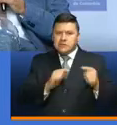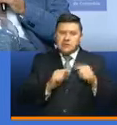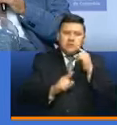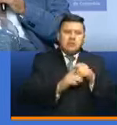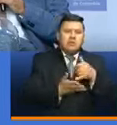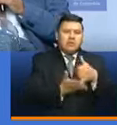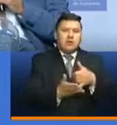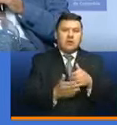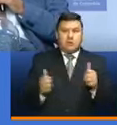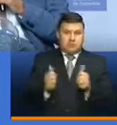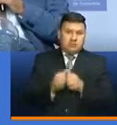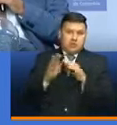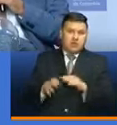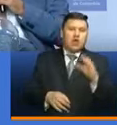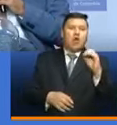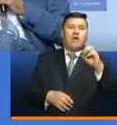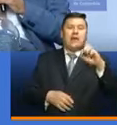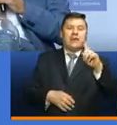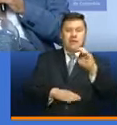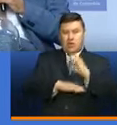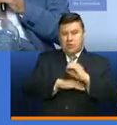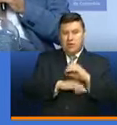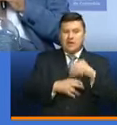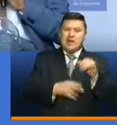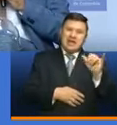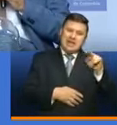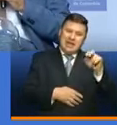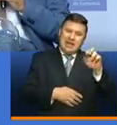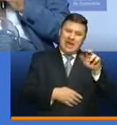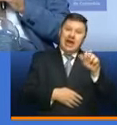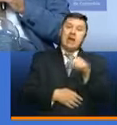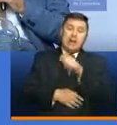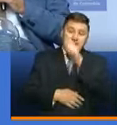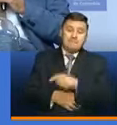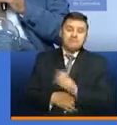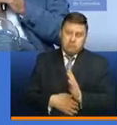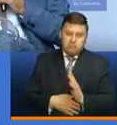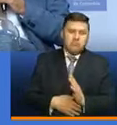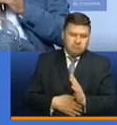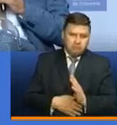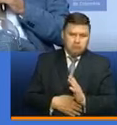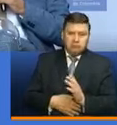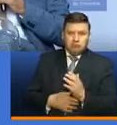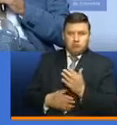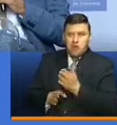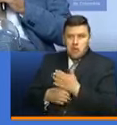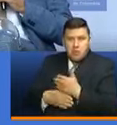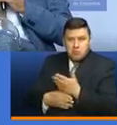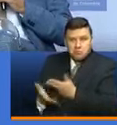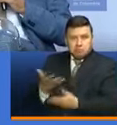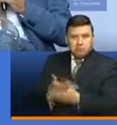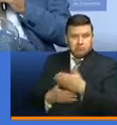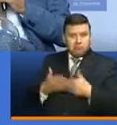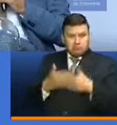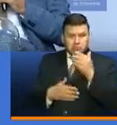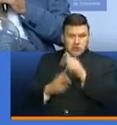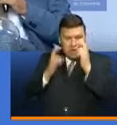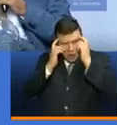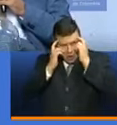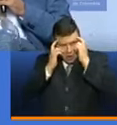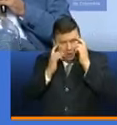nuestra colega representante de la OPS, Gina Tambini, quien ha podido compartir a partir de su